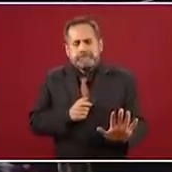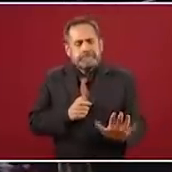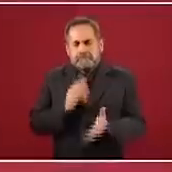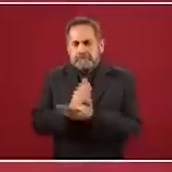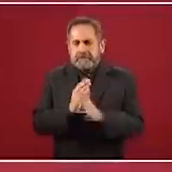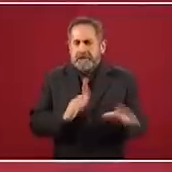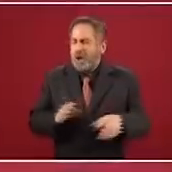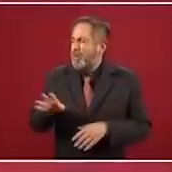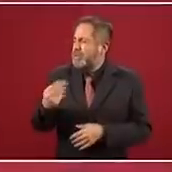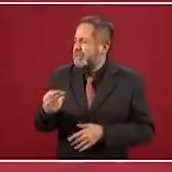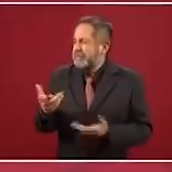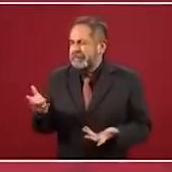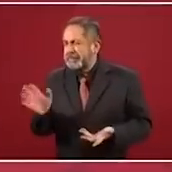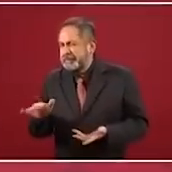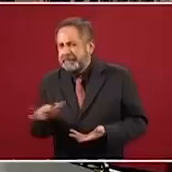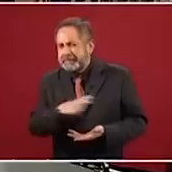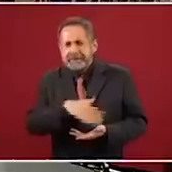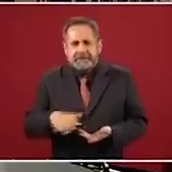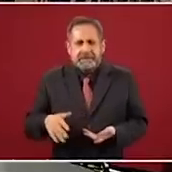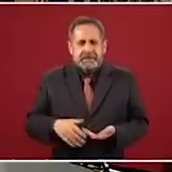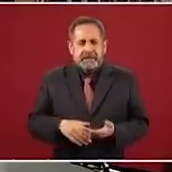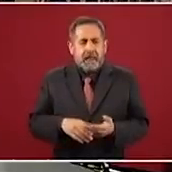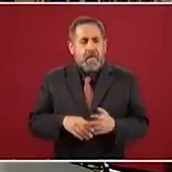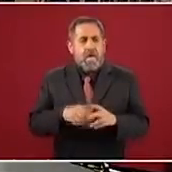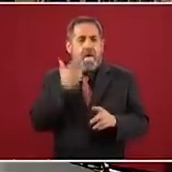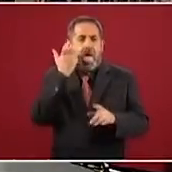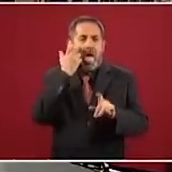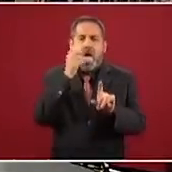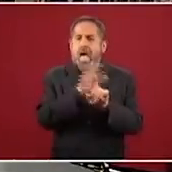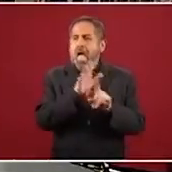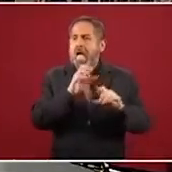¿Cómo le llaman a esto? Populismo,